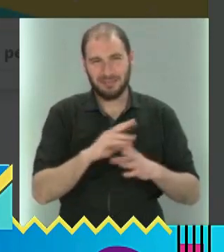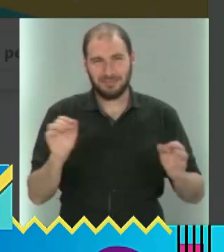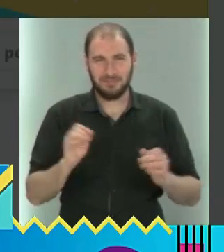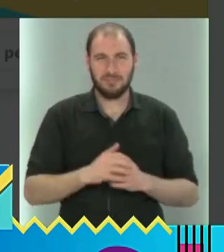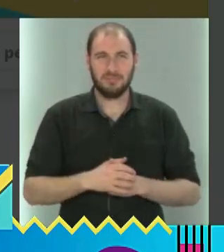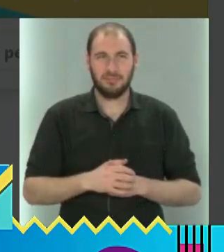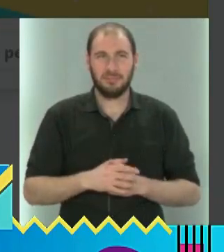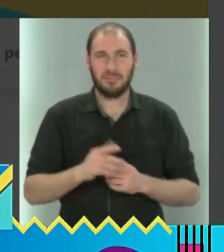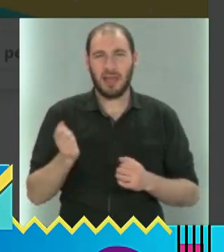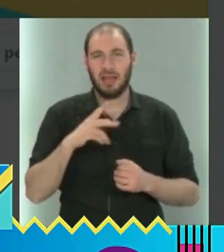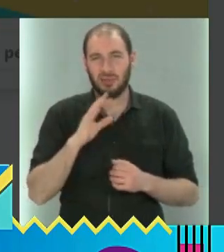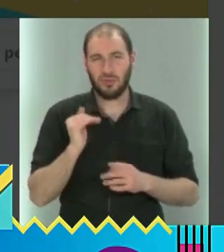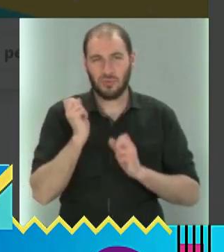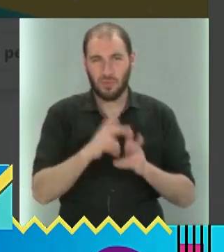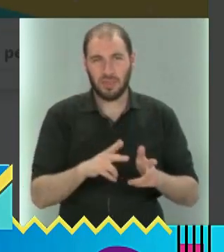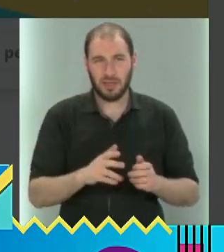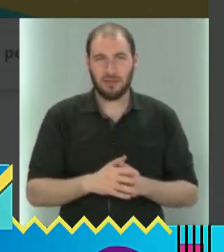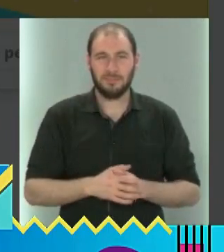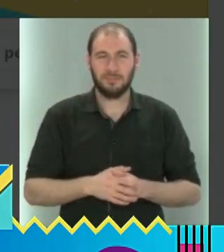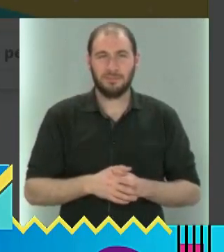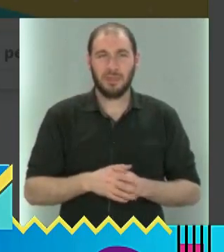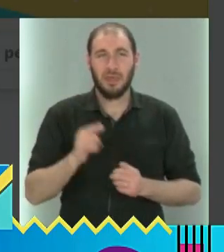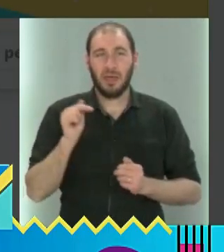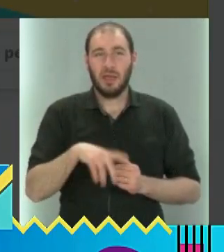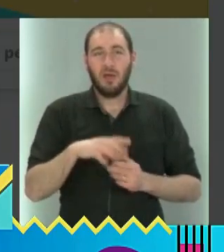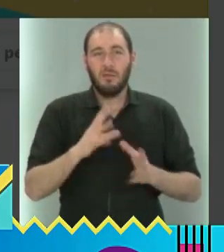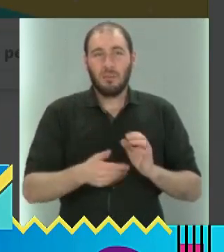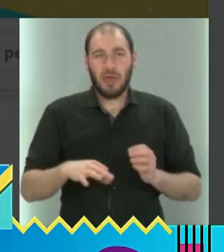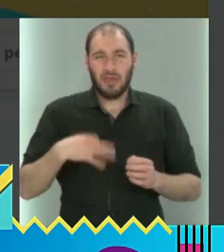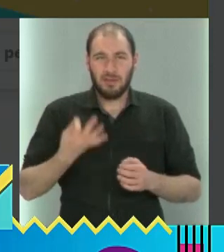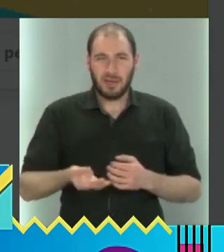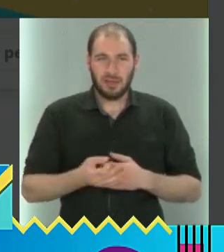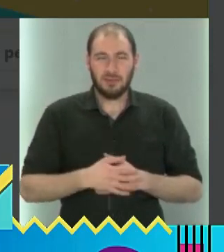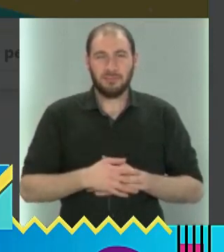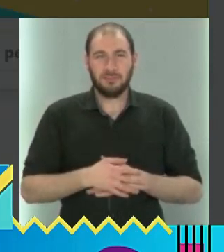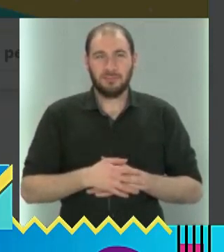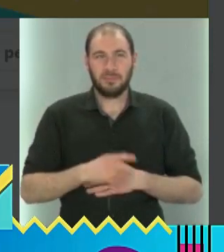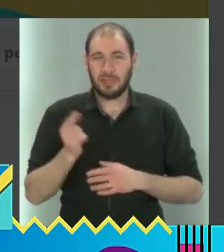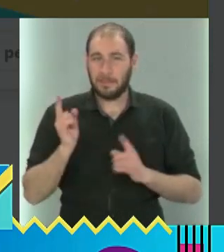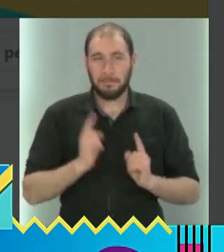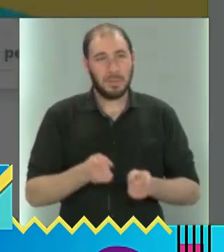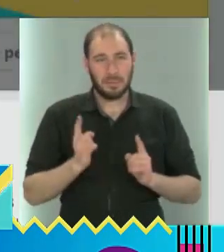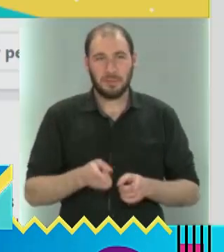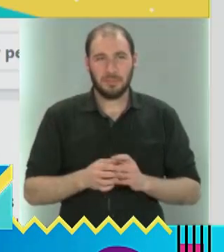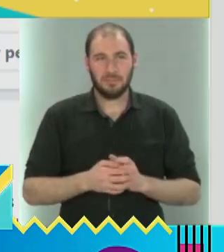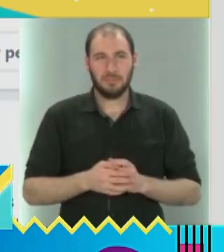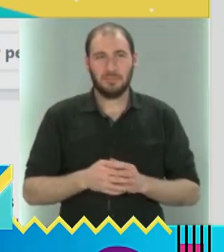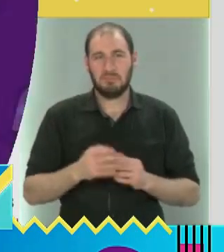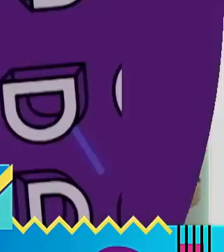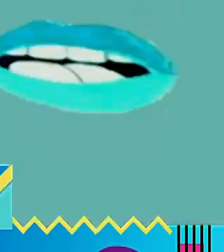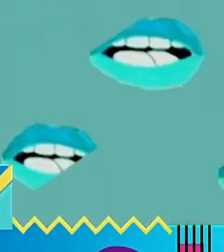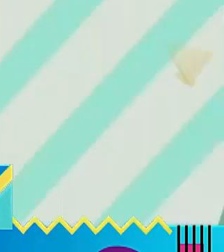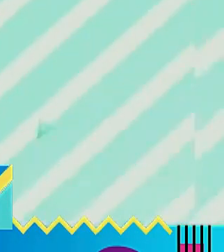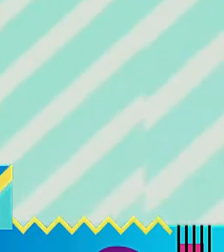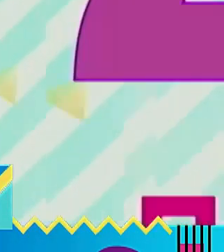2. Bien, Antonella Blota nos dice entonces que es un estilo de vida. Y es repetido ya, ¿sí? Es el común denominador